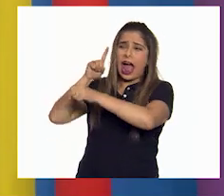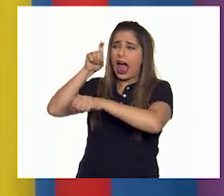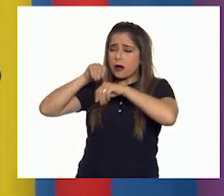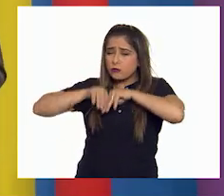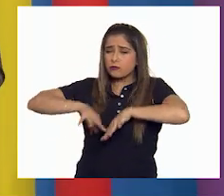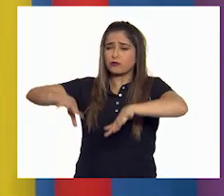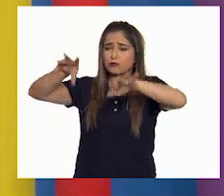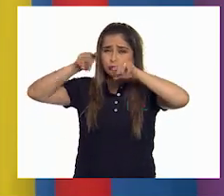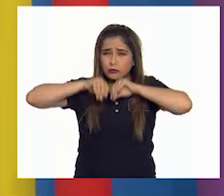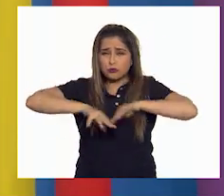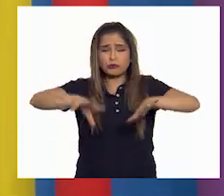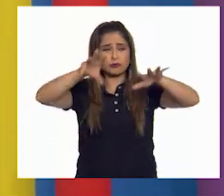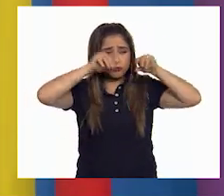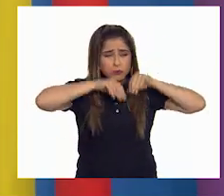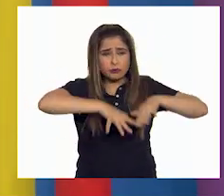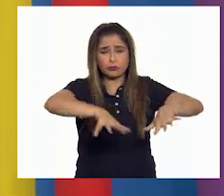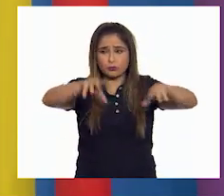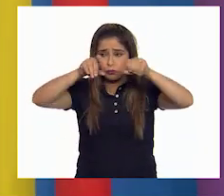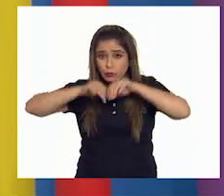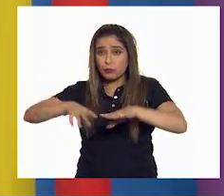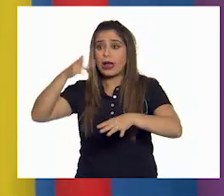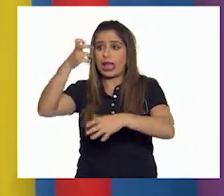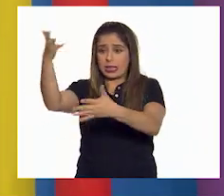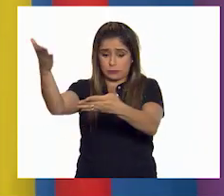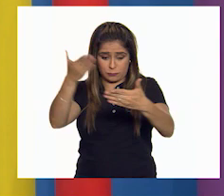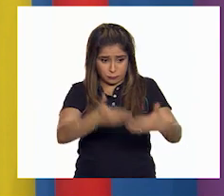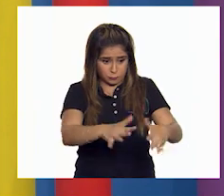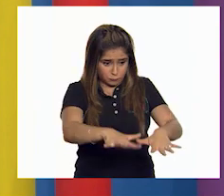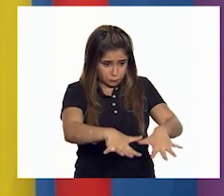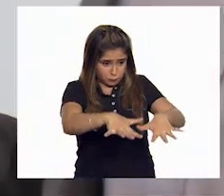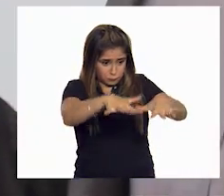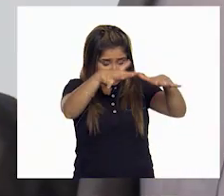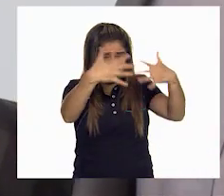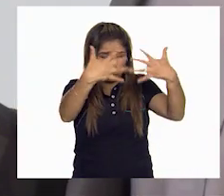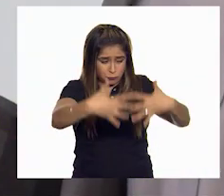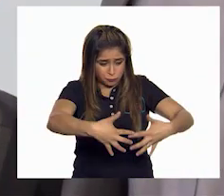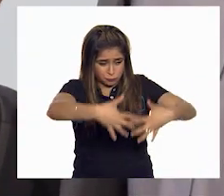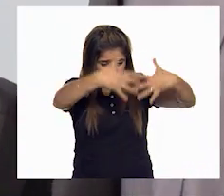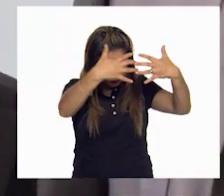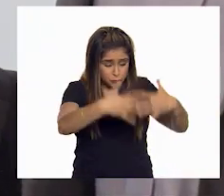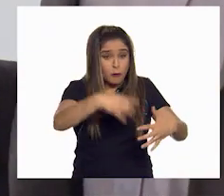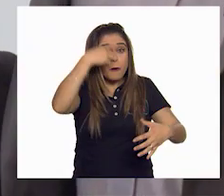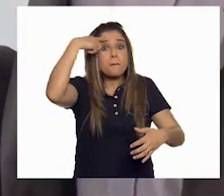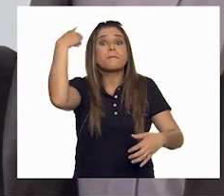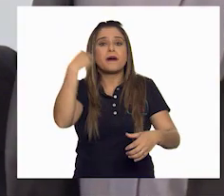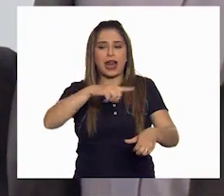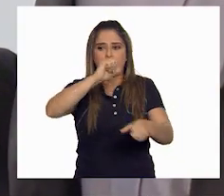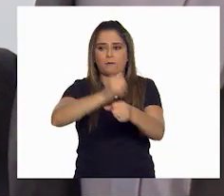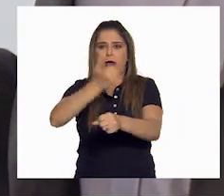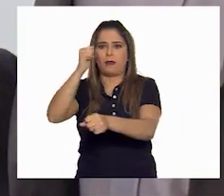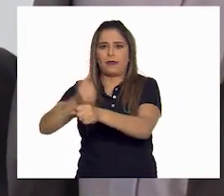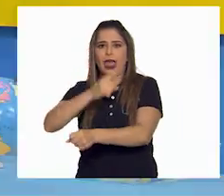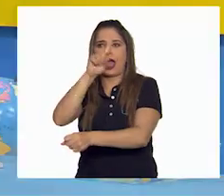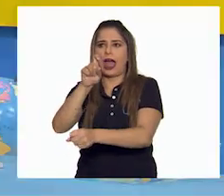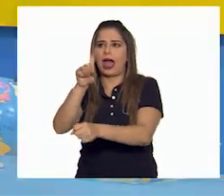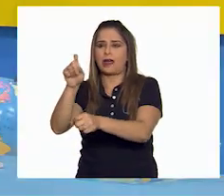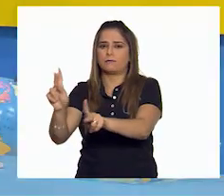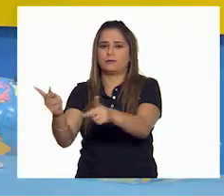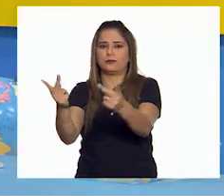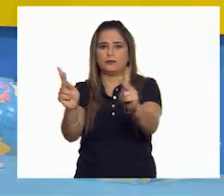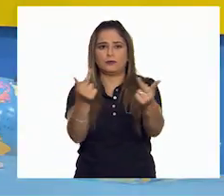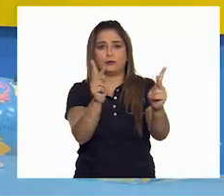vaso, ha tenido que recorrer muchos lugares. Incluso pudo dar muchas vueltas hasta alrededor del